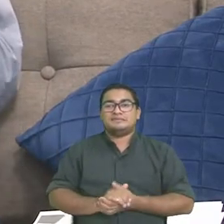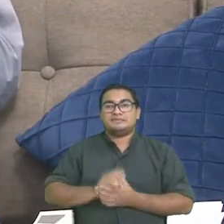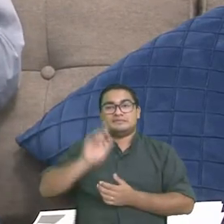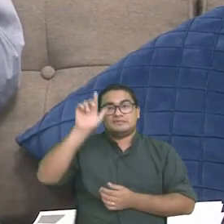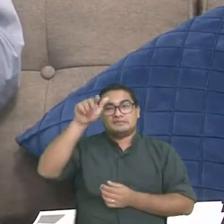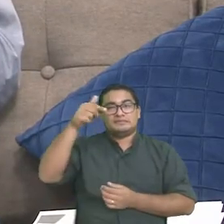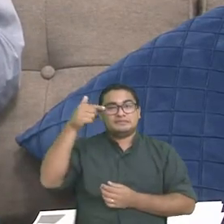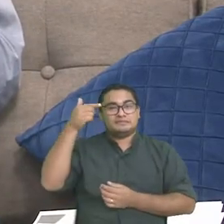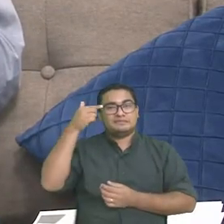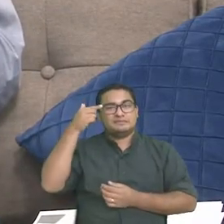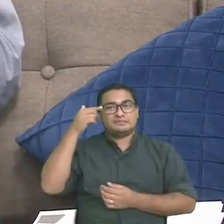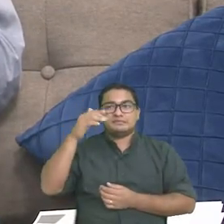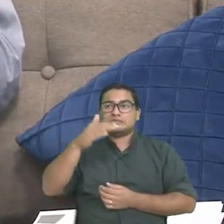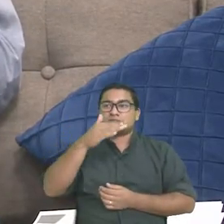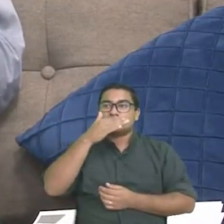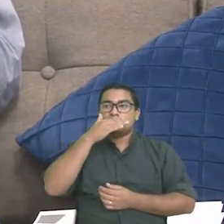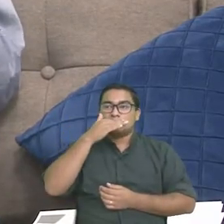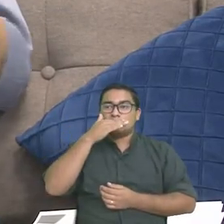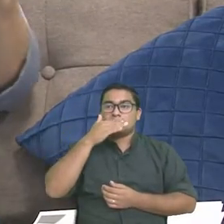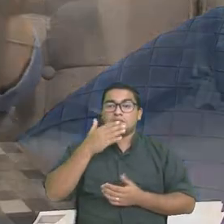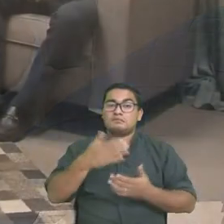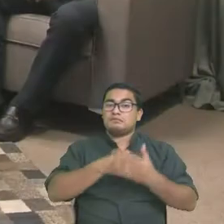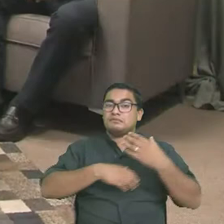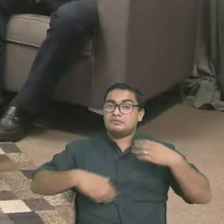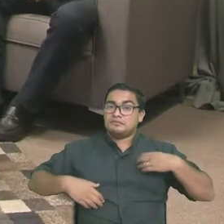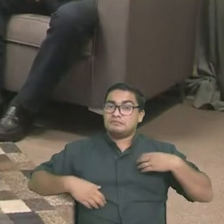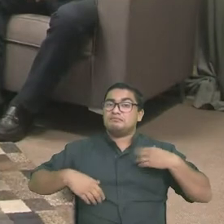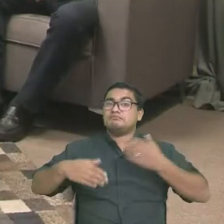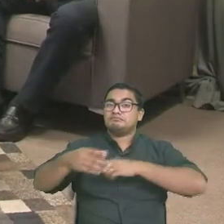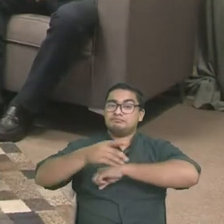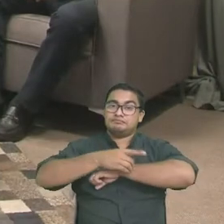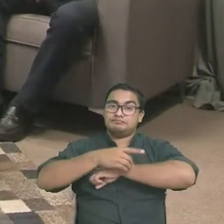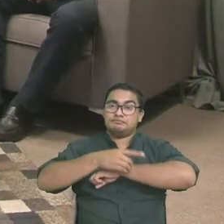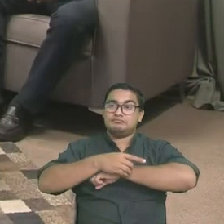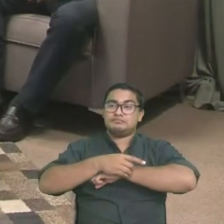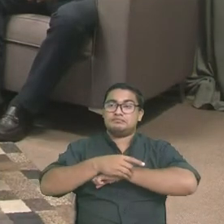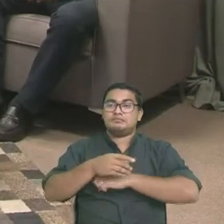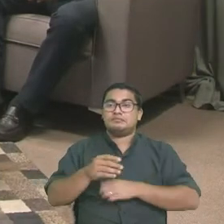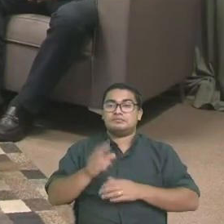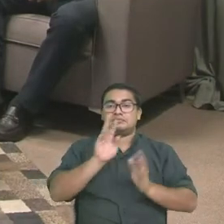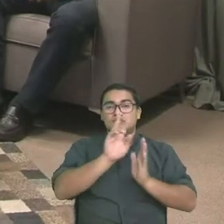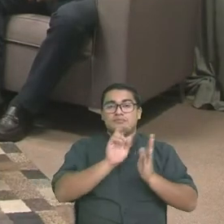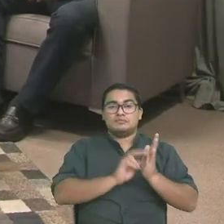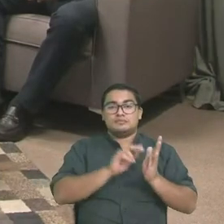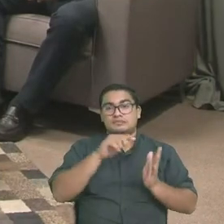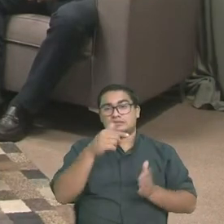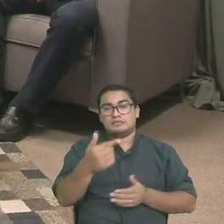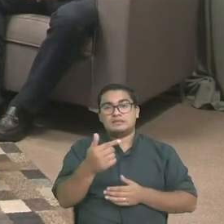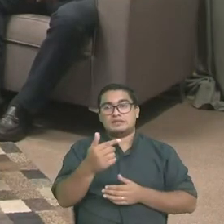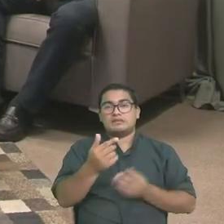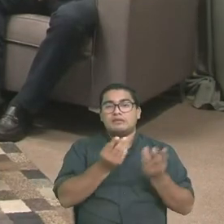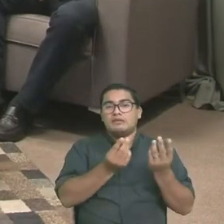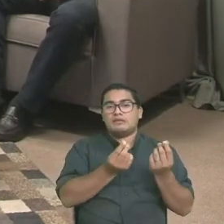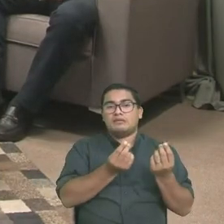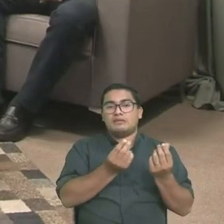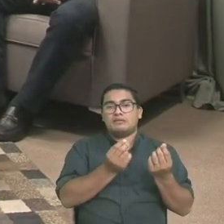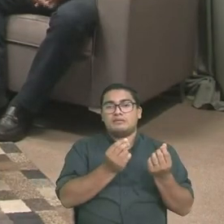de Reconciliación y Unidad Nacional está en el poder, ya nosotros empezamos en el 2007 con una